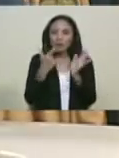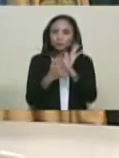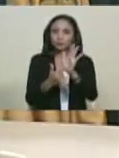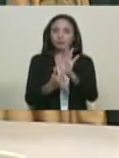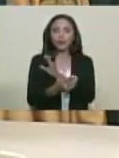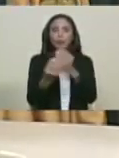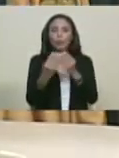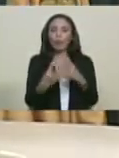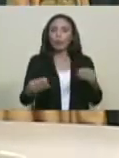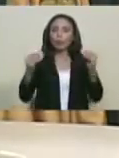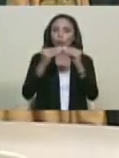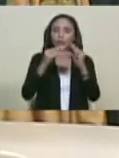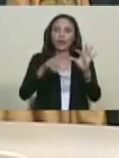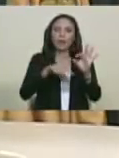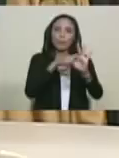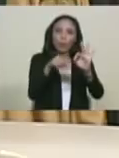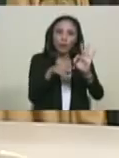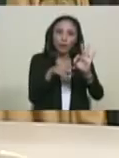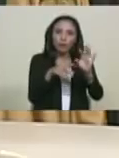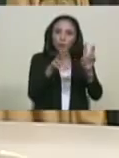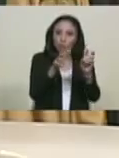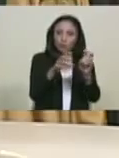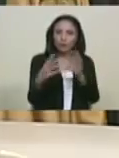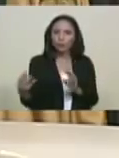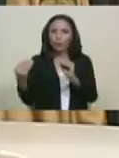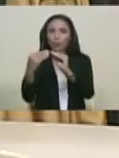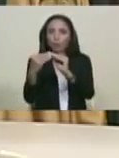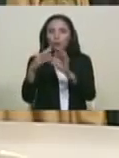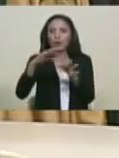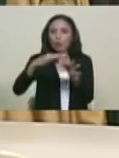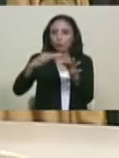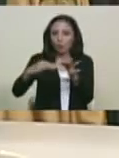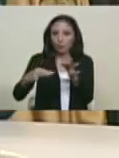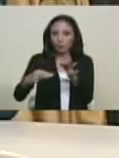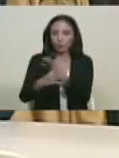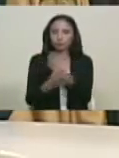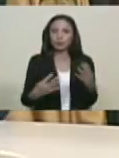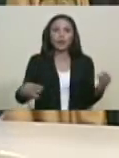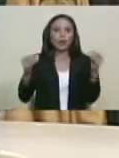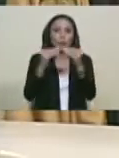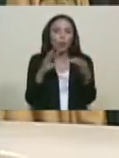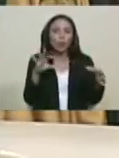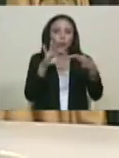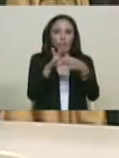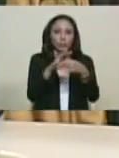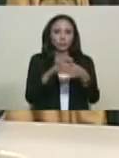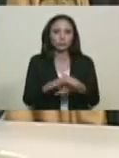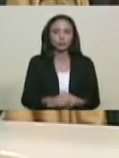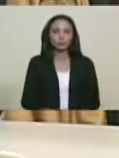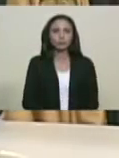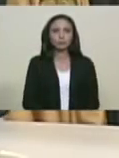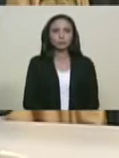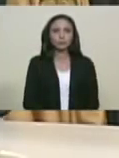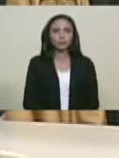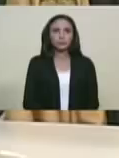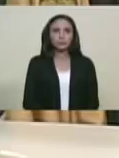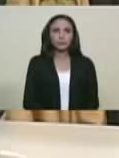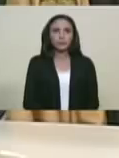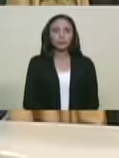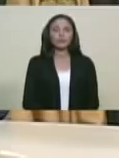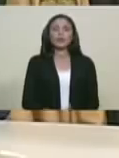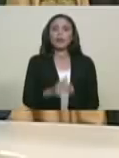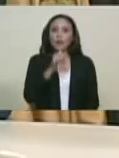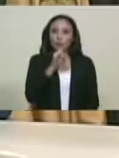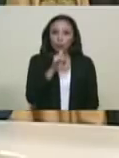bolívar soberano y su precio real en relación al petró y a las divisas internacionales igualmente quiero